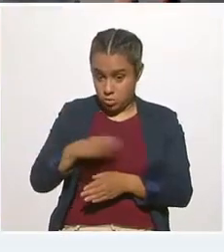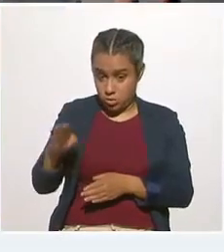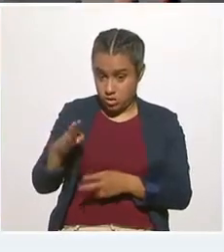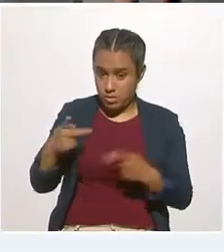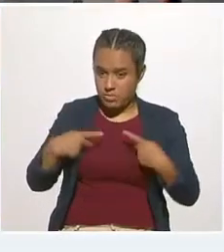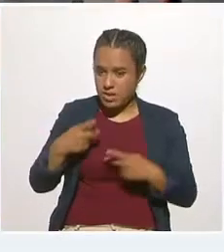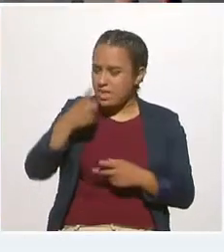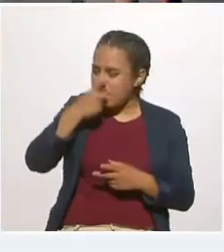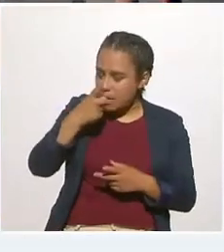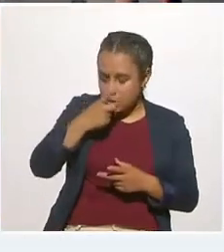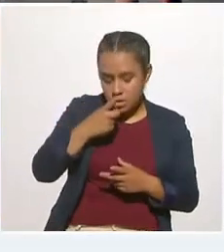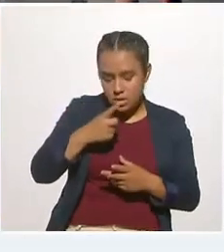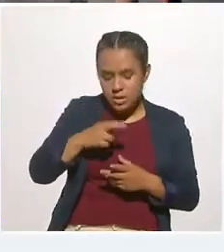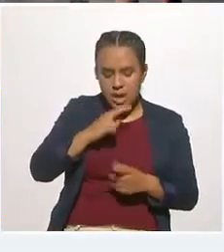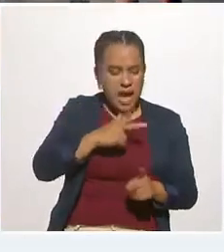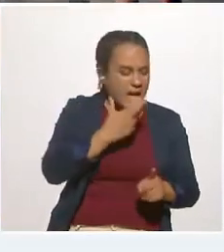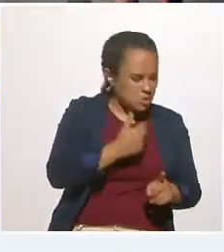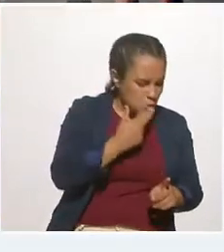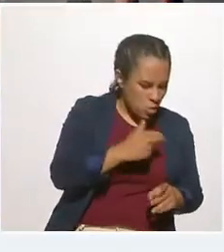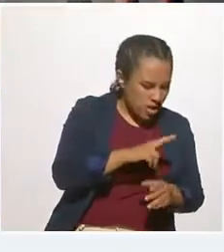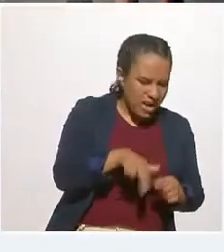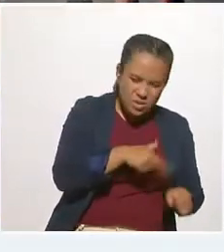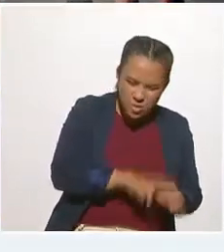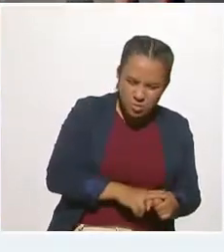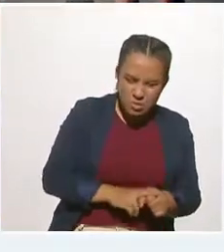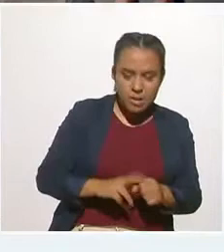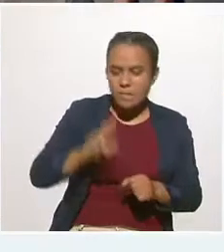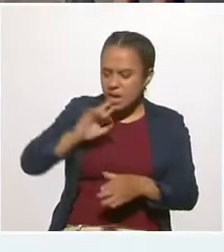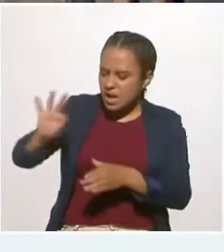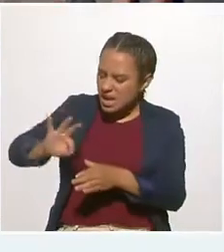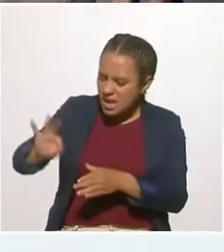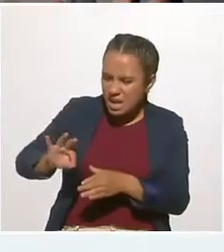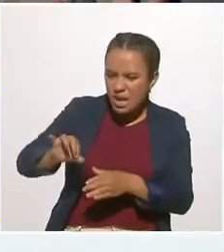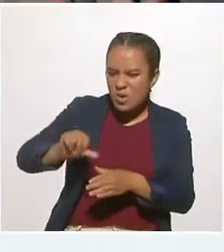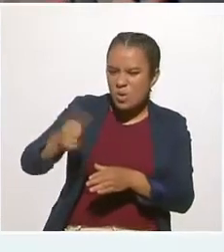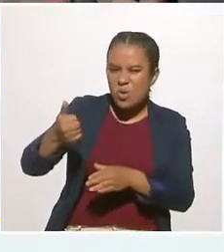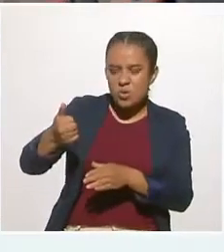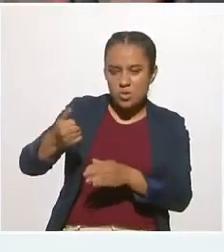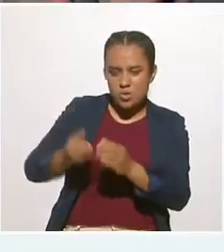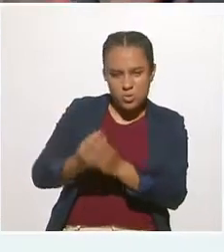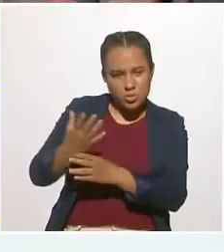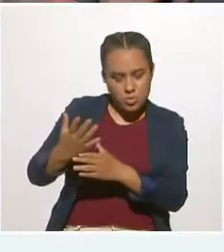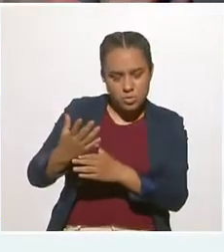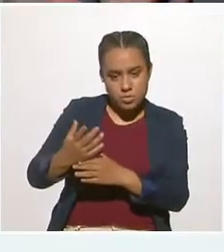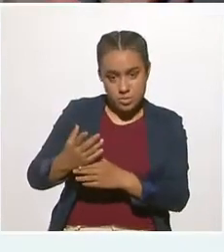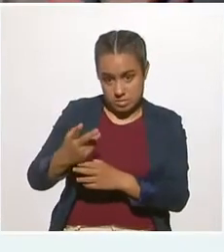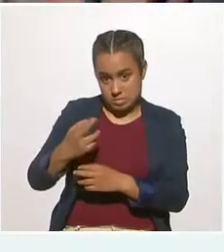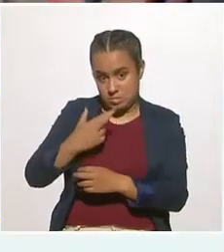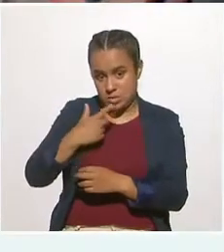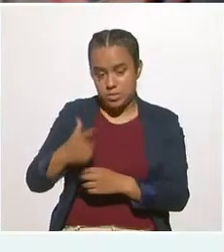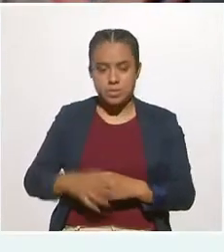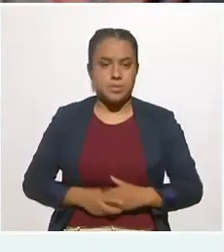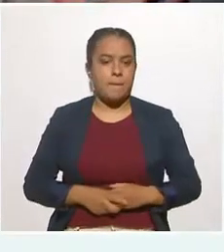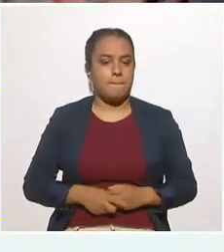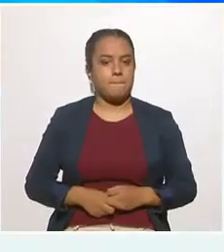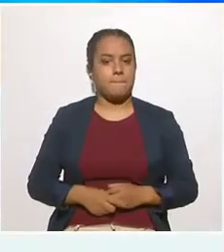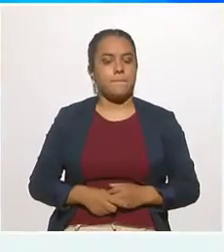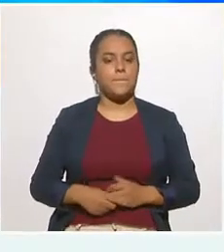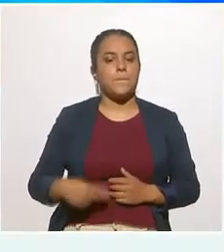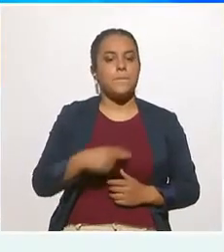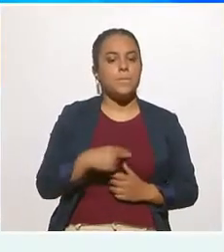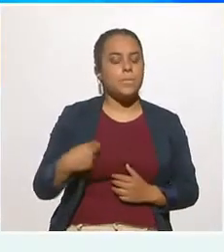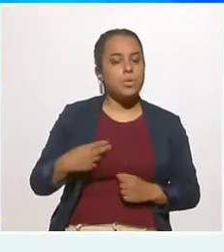lugar del azúcar mascabada o el azúcar normal, la procesada? Al final, lo que tratamos de trabajar o lo que